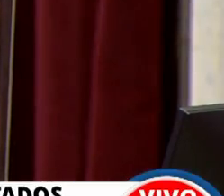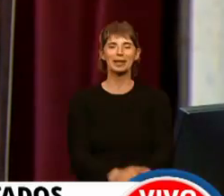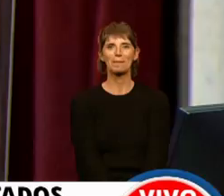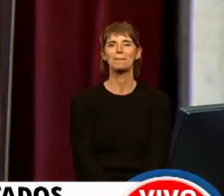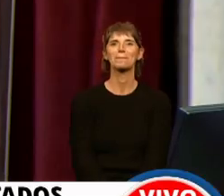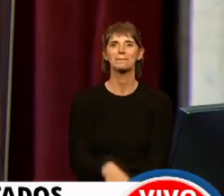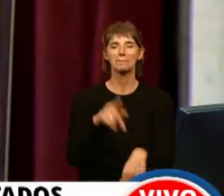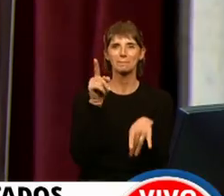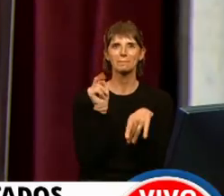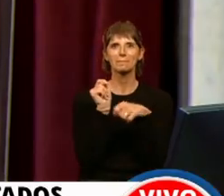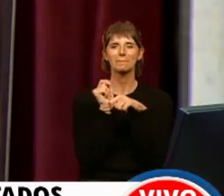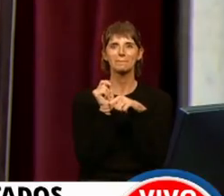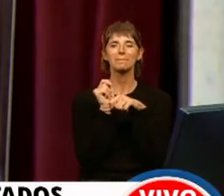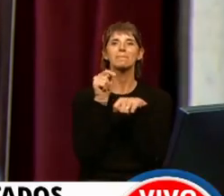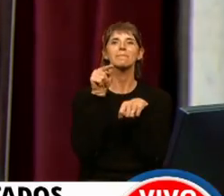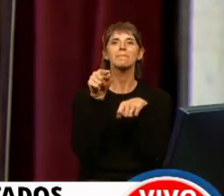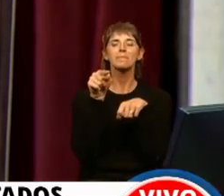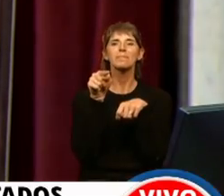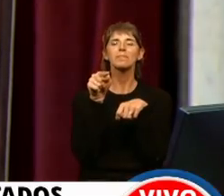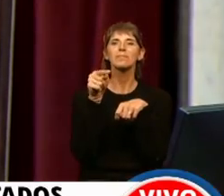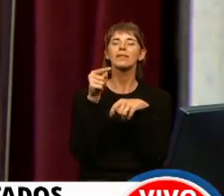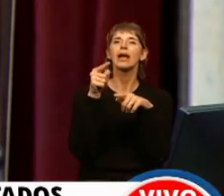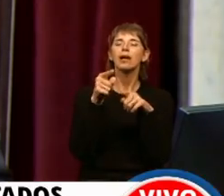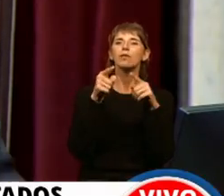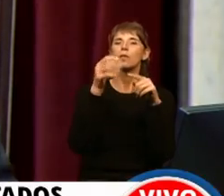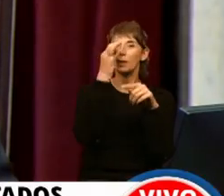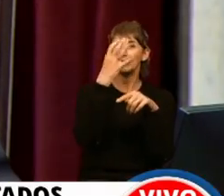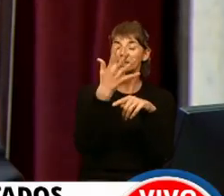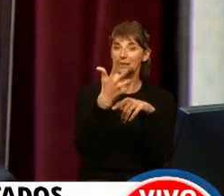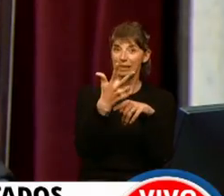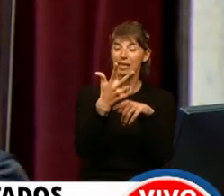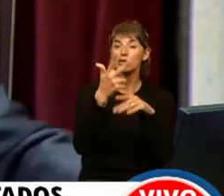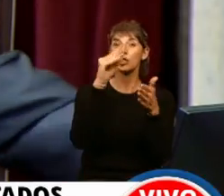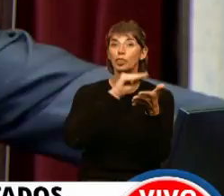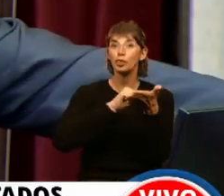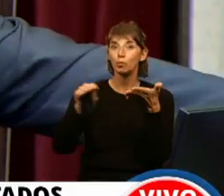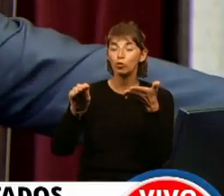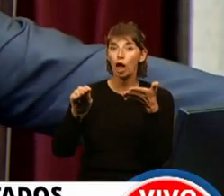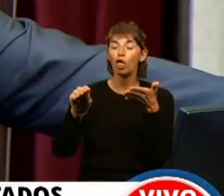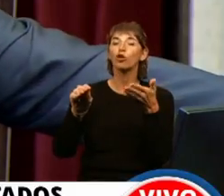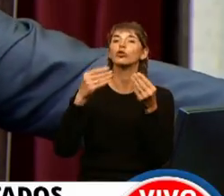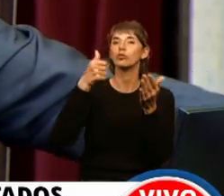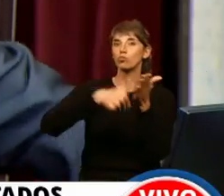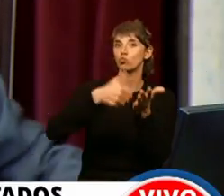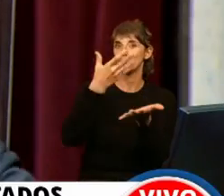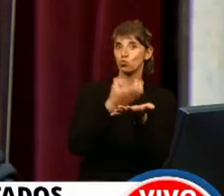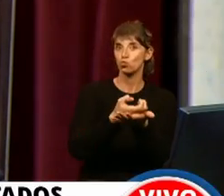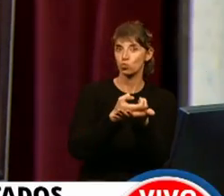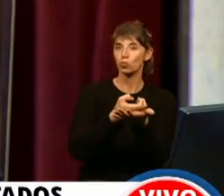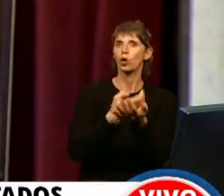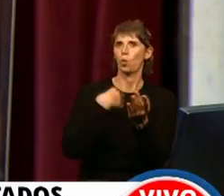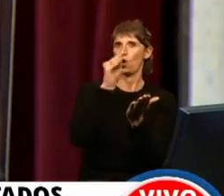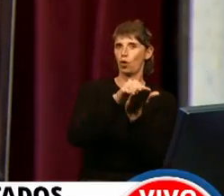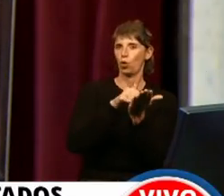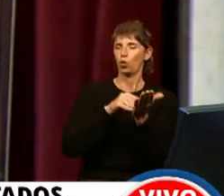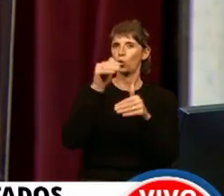le voy a tomar el sentido del voto a los 23 diputados que aparecen logrados y